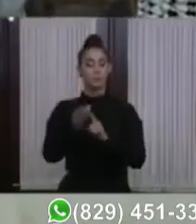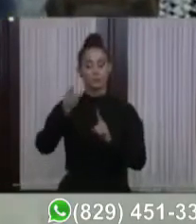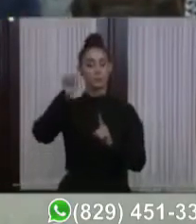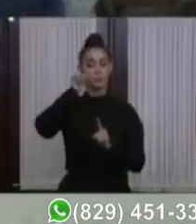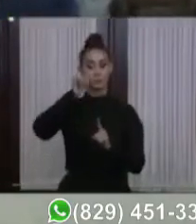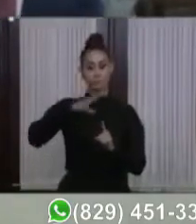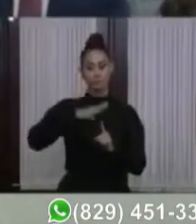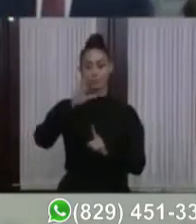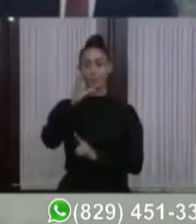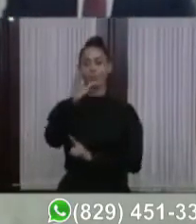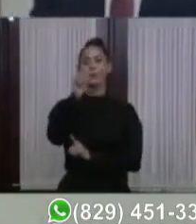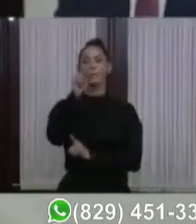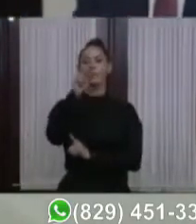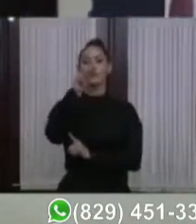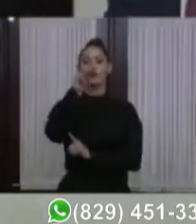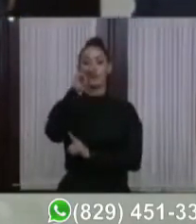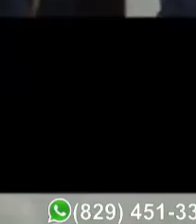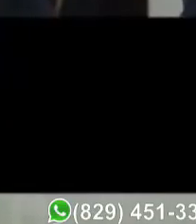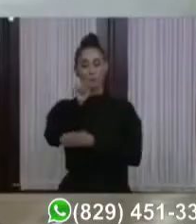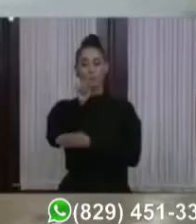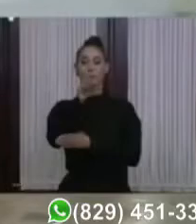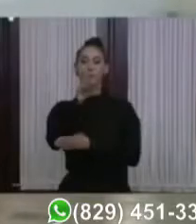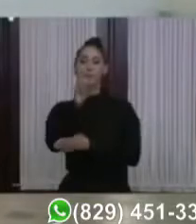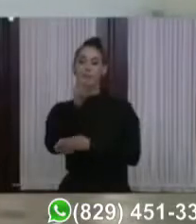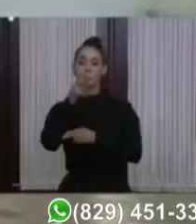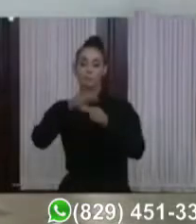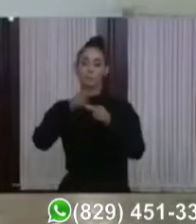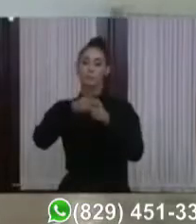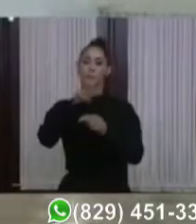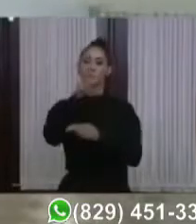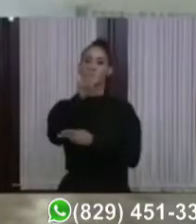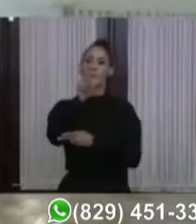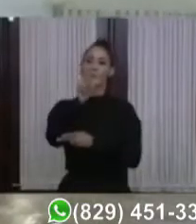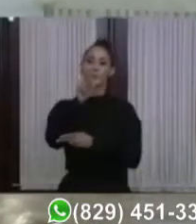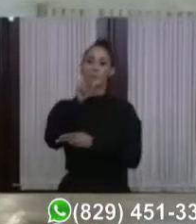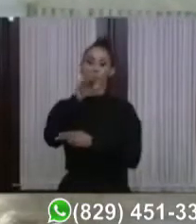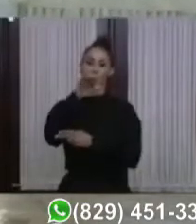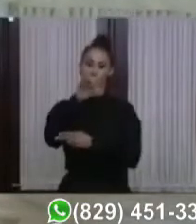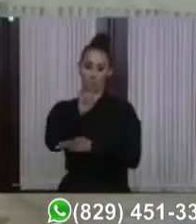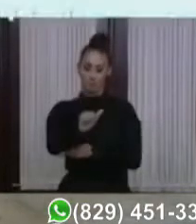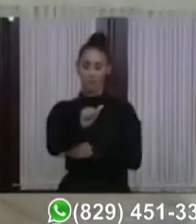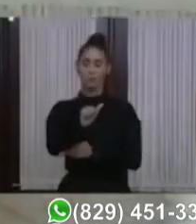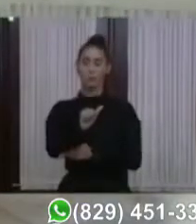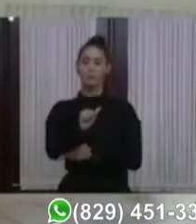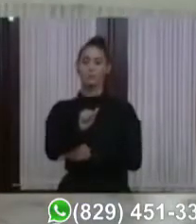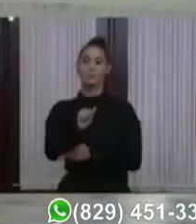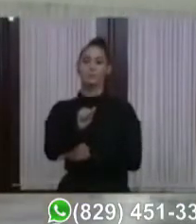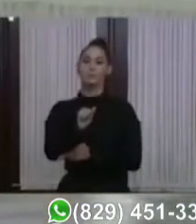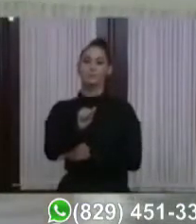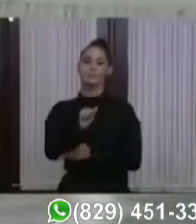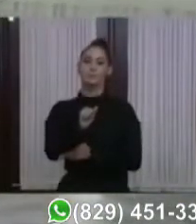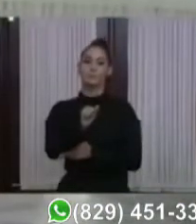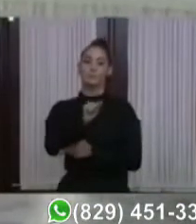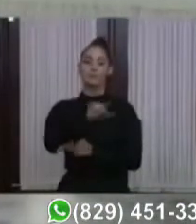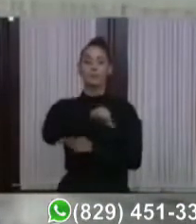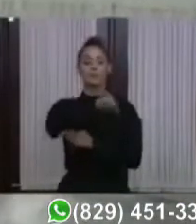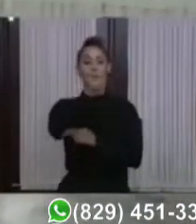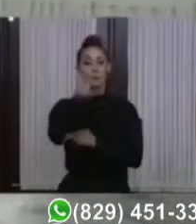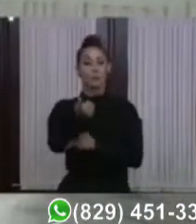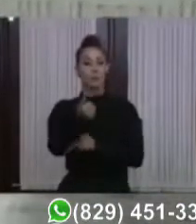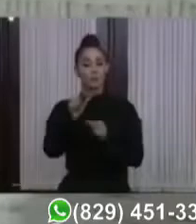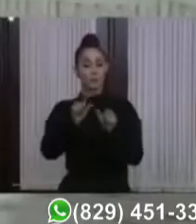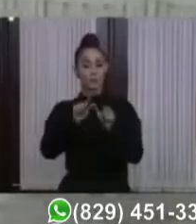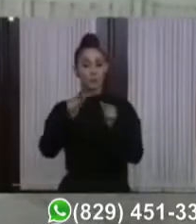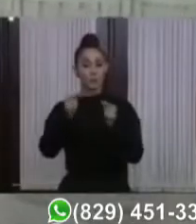cuando se inicie el año escolar el cual se desarrollará bajo la modalidad de la virtualidad solo virtualidad